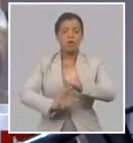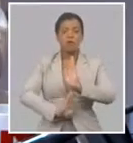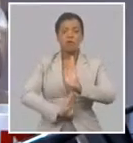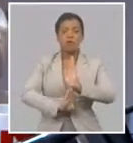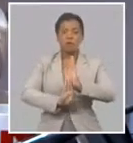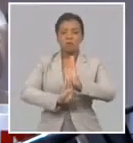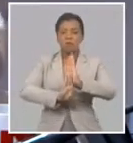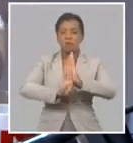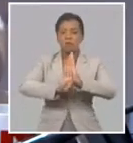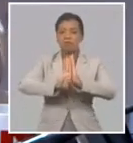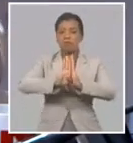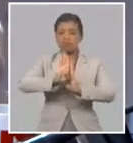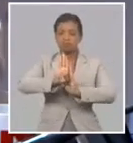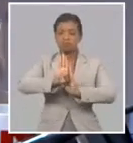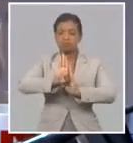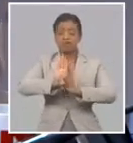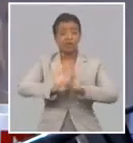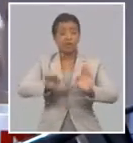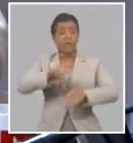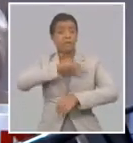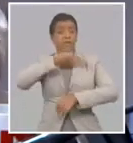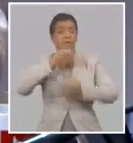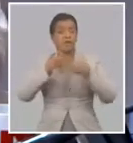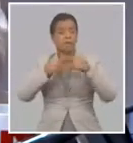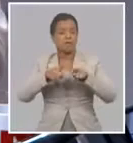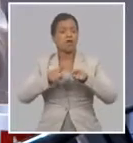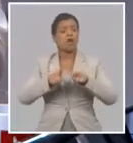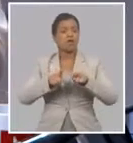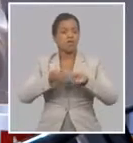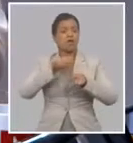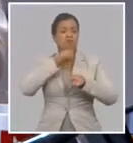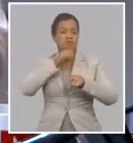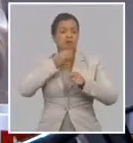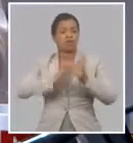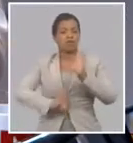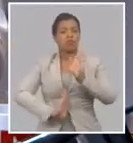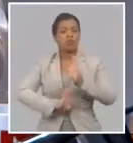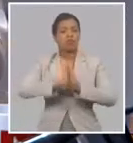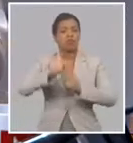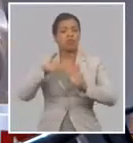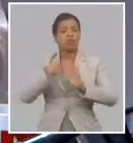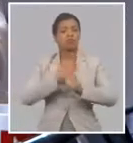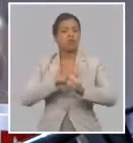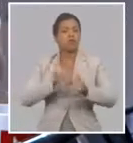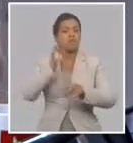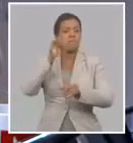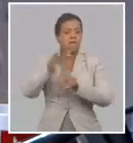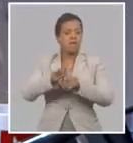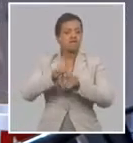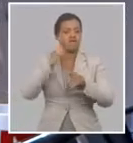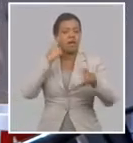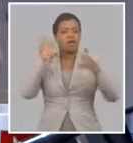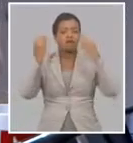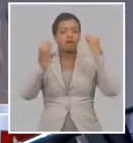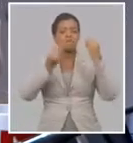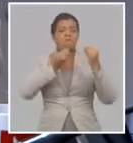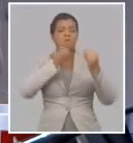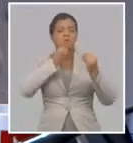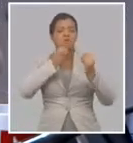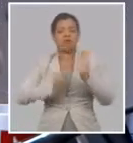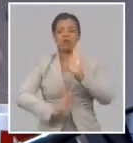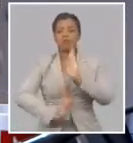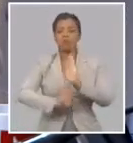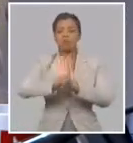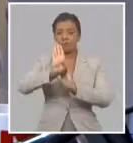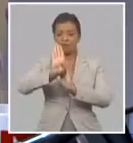paulatina como estaba planteando pero que obligatoriamente por lo menos ya comenzamos nosotros a visionar el inicio de esta recuperación